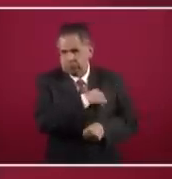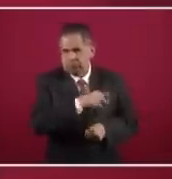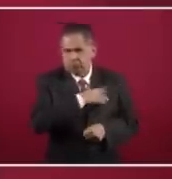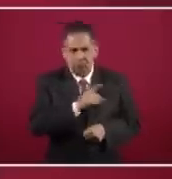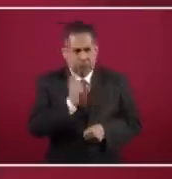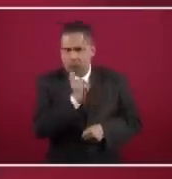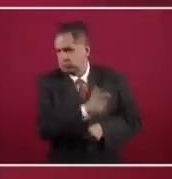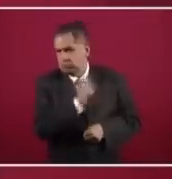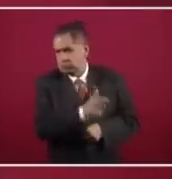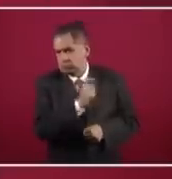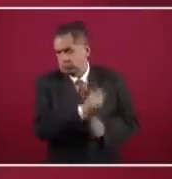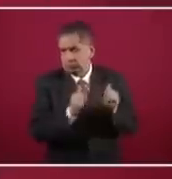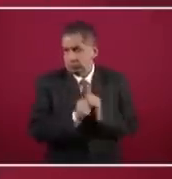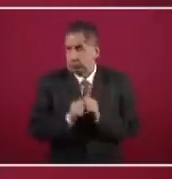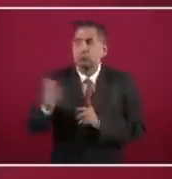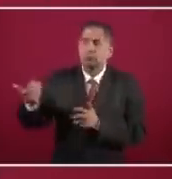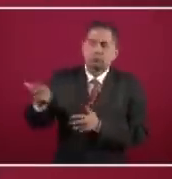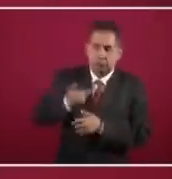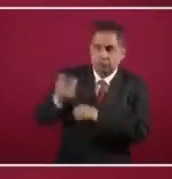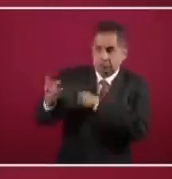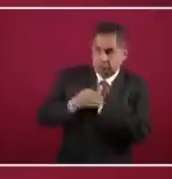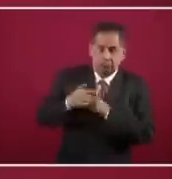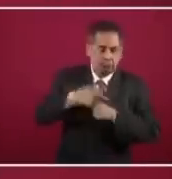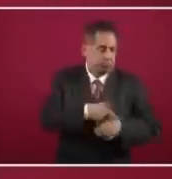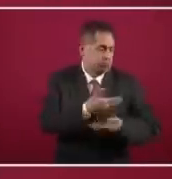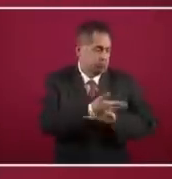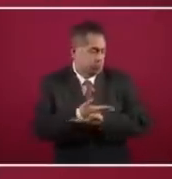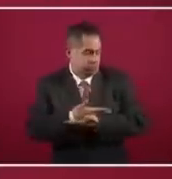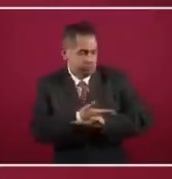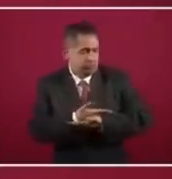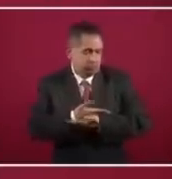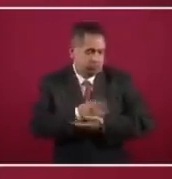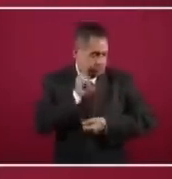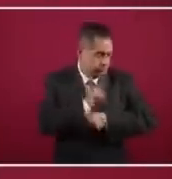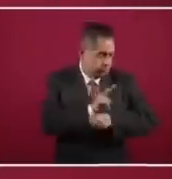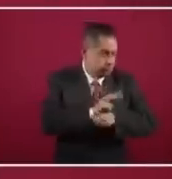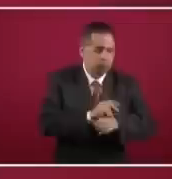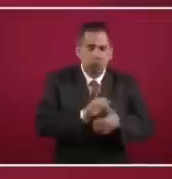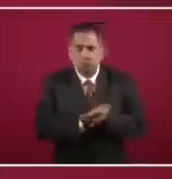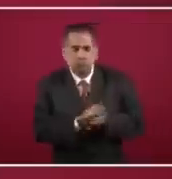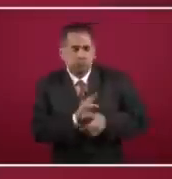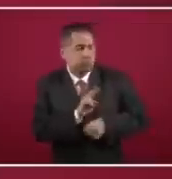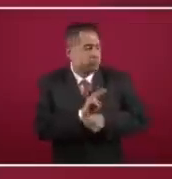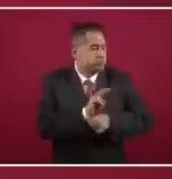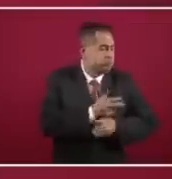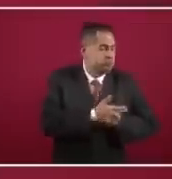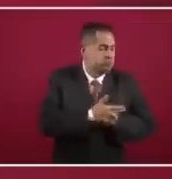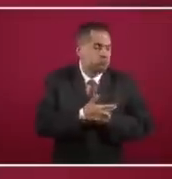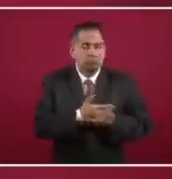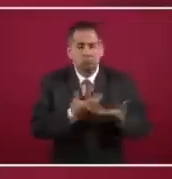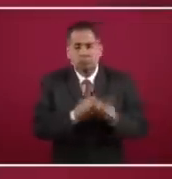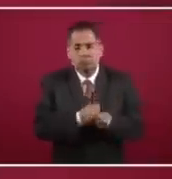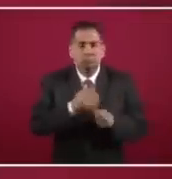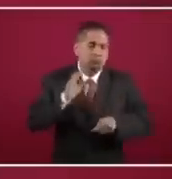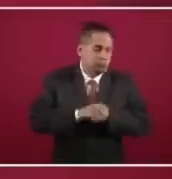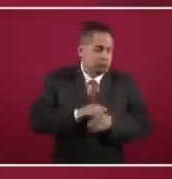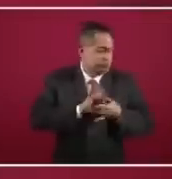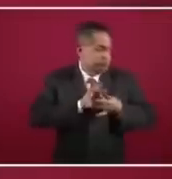estar cerca de su bebé recién nacido y de su esposa, de su pareja, para que así tengan